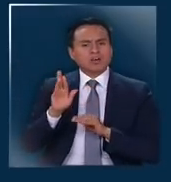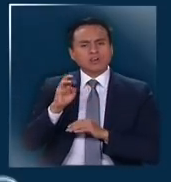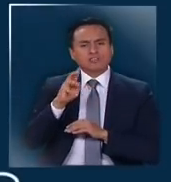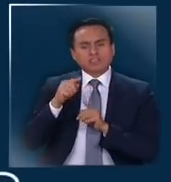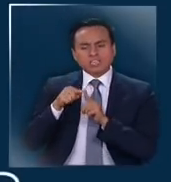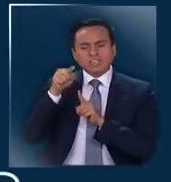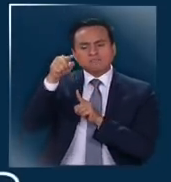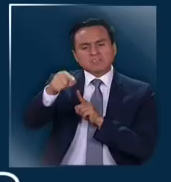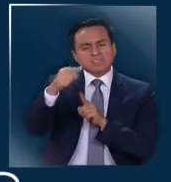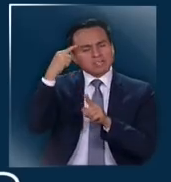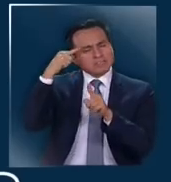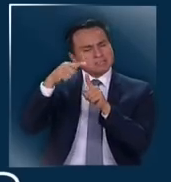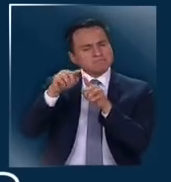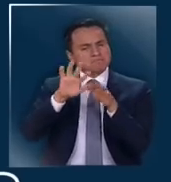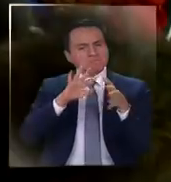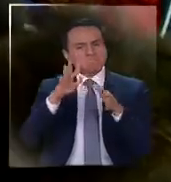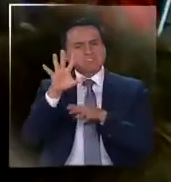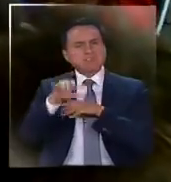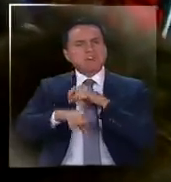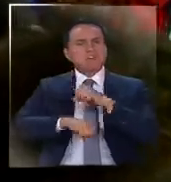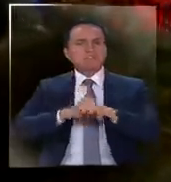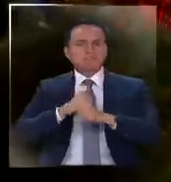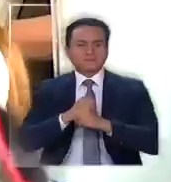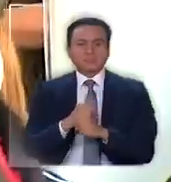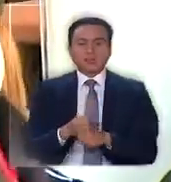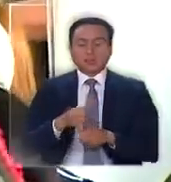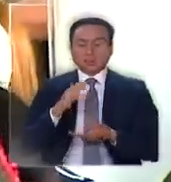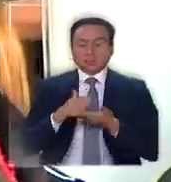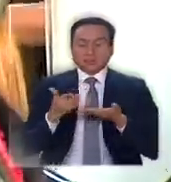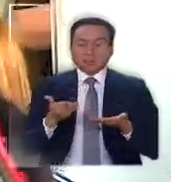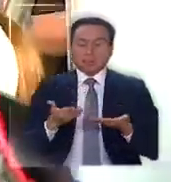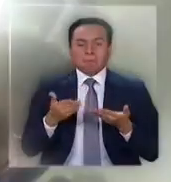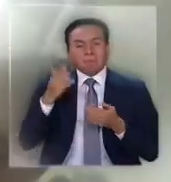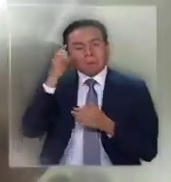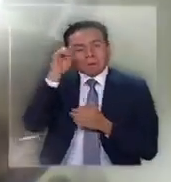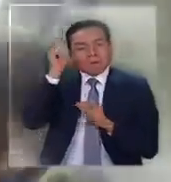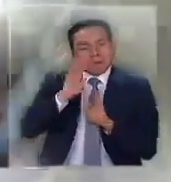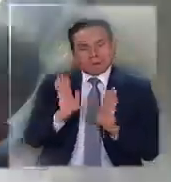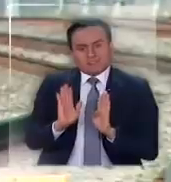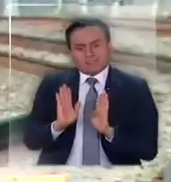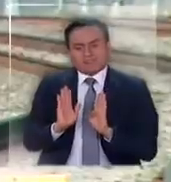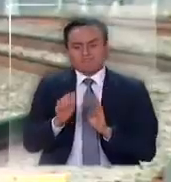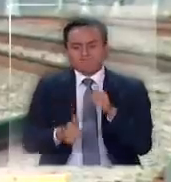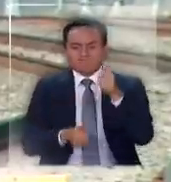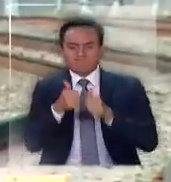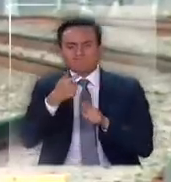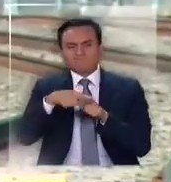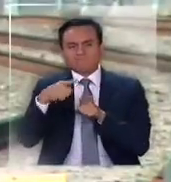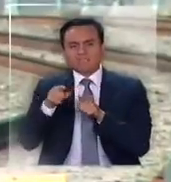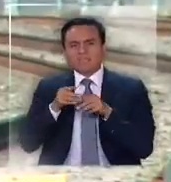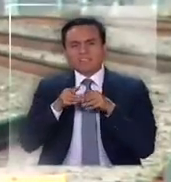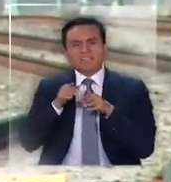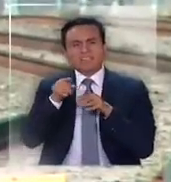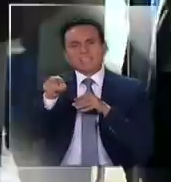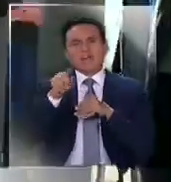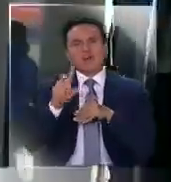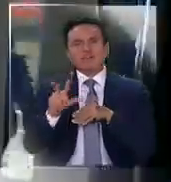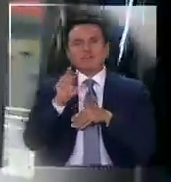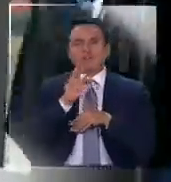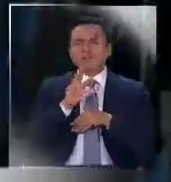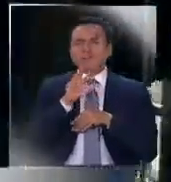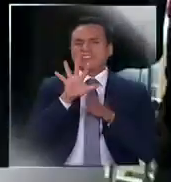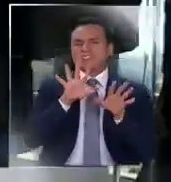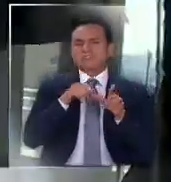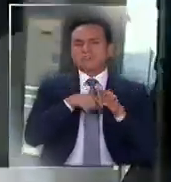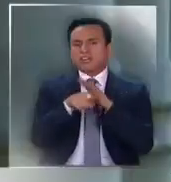de 10 años. Hasta ahora es solo una idea que compite con las líneas 8, 9 y 10